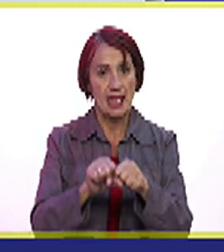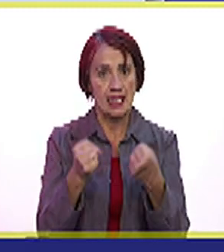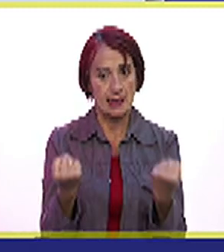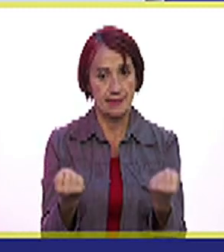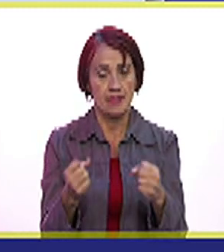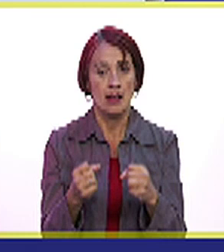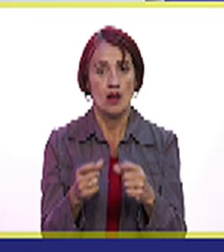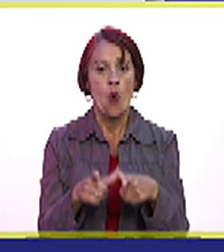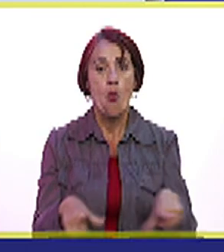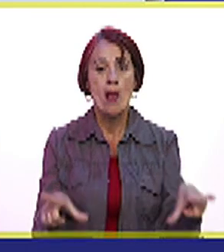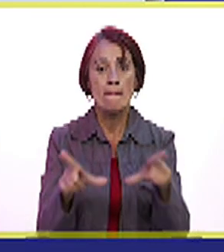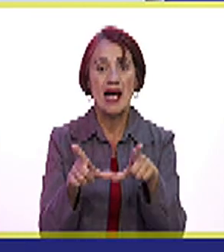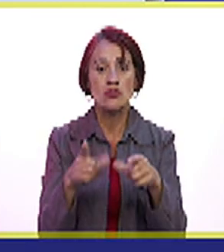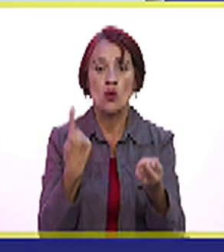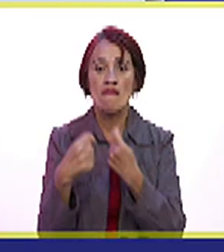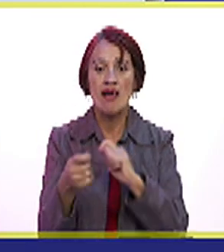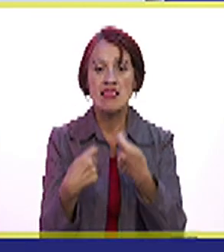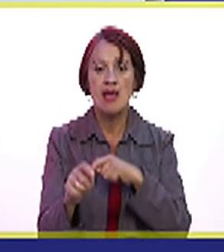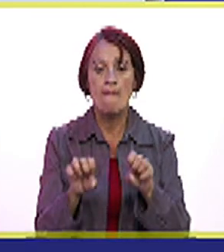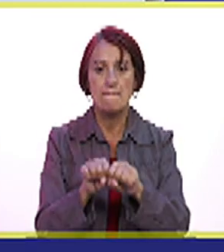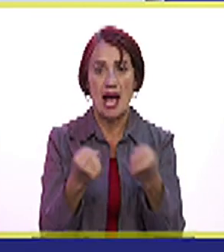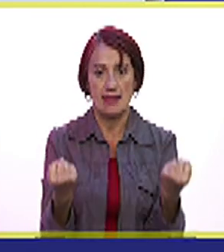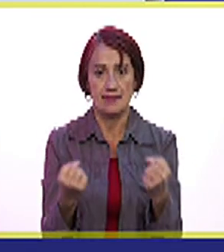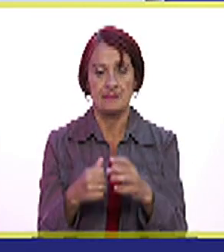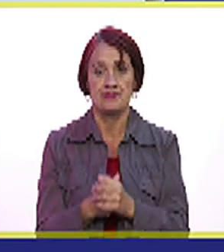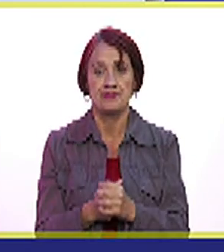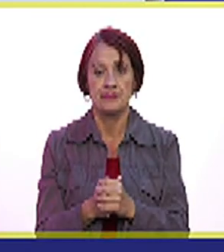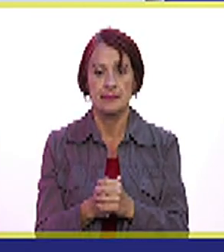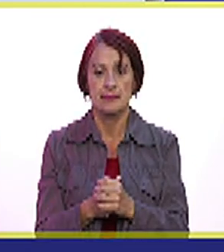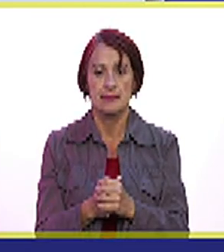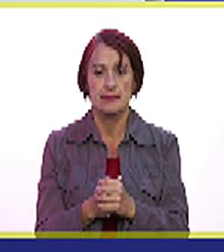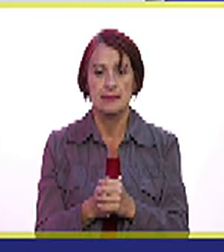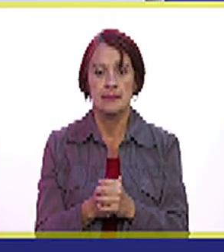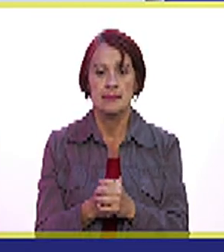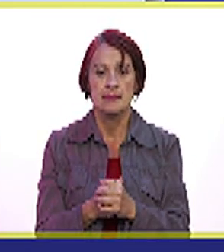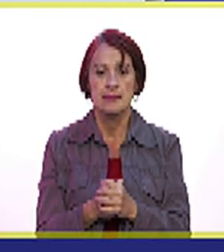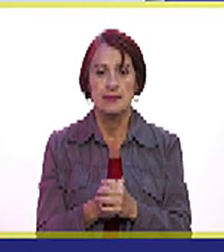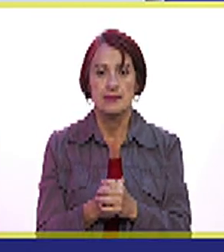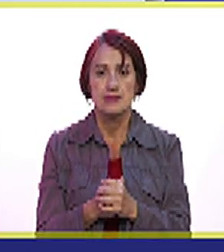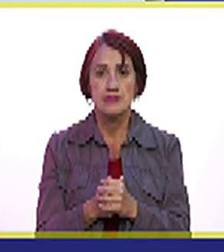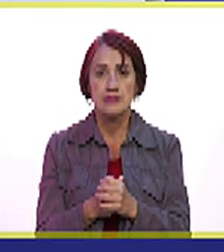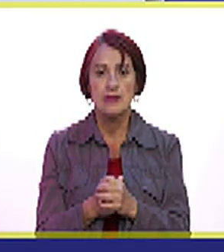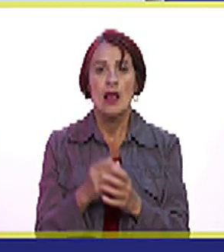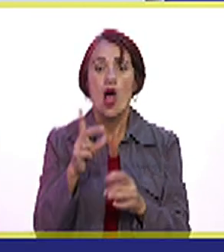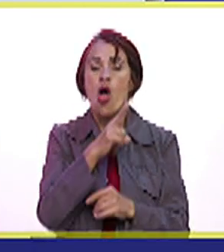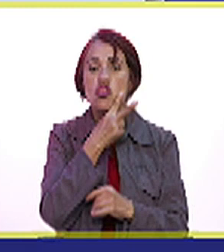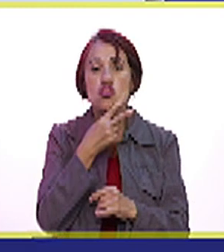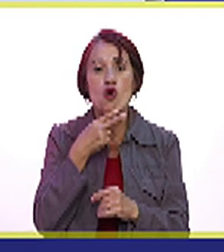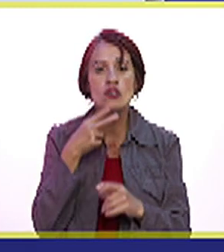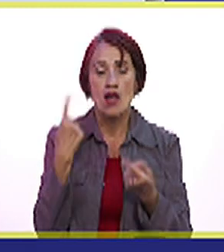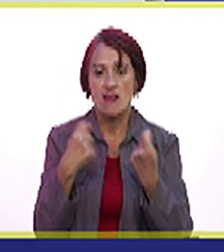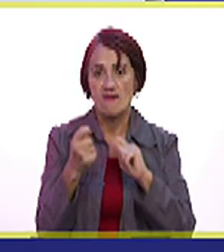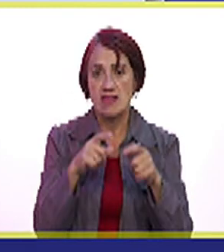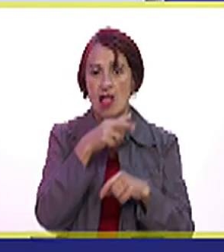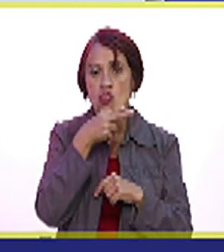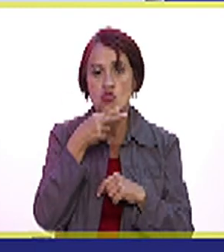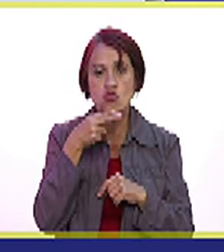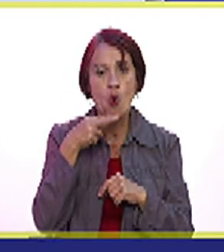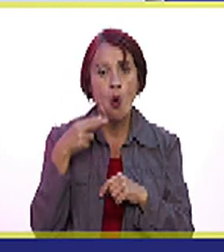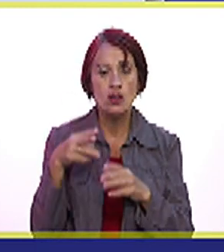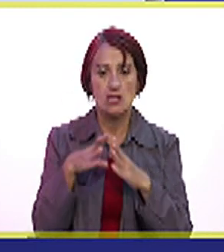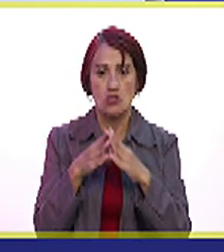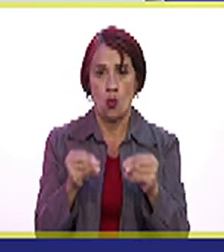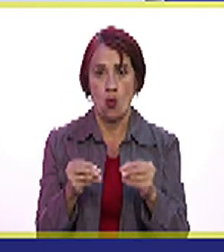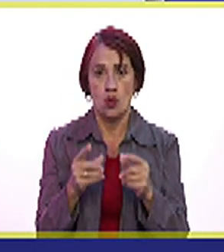muy común para nosotros. Otro podría ser candy store. Candy store es una dulcería, no es tan común, ¿ven?